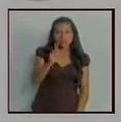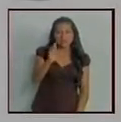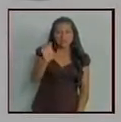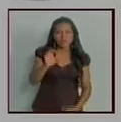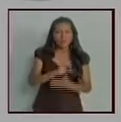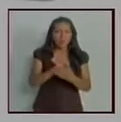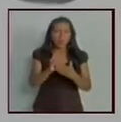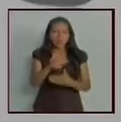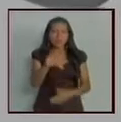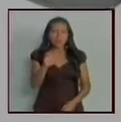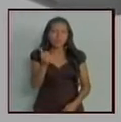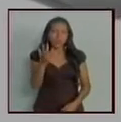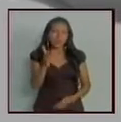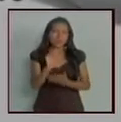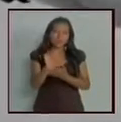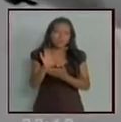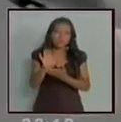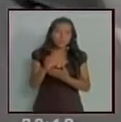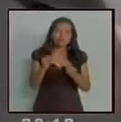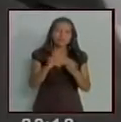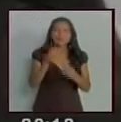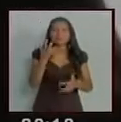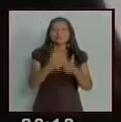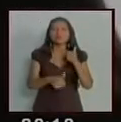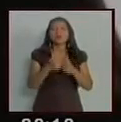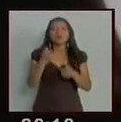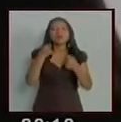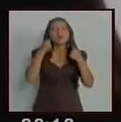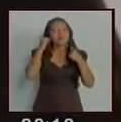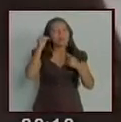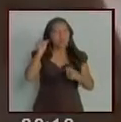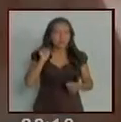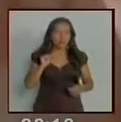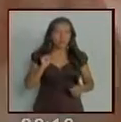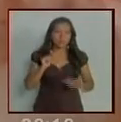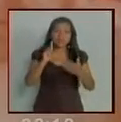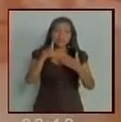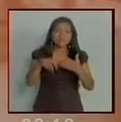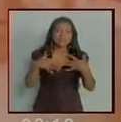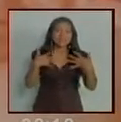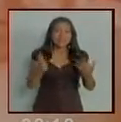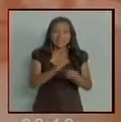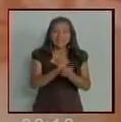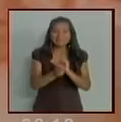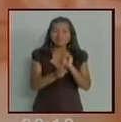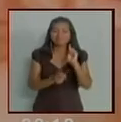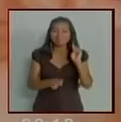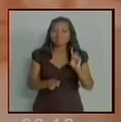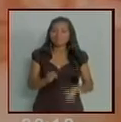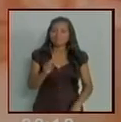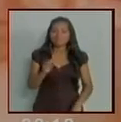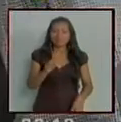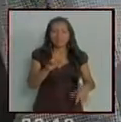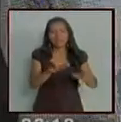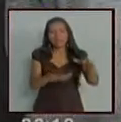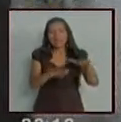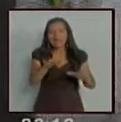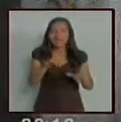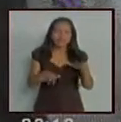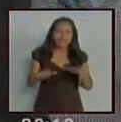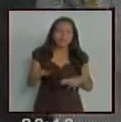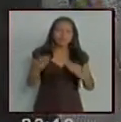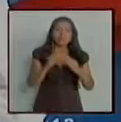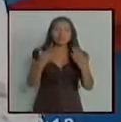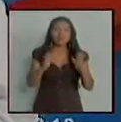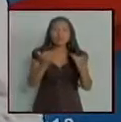sí. Como en las discotecas incluso. Y es un trauma acústico, ¿no? Y muchas veces es irreversible, si no se atiende al momento, ¿no? El uso de los audífonos,